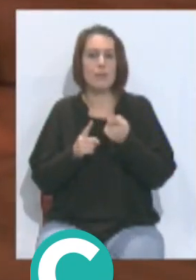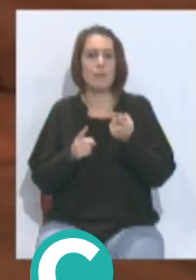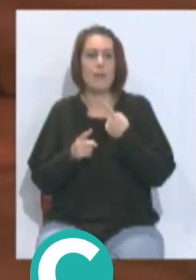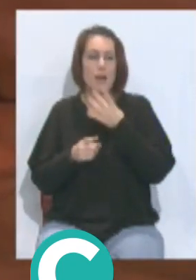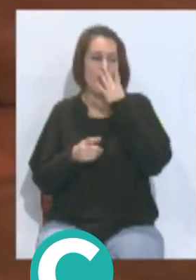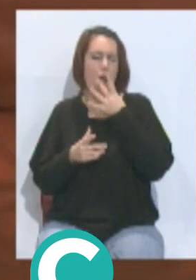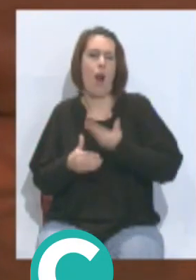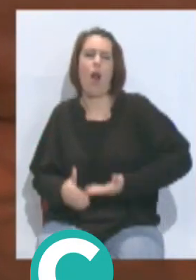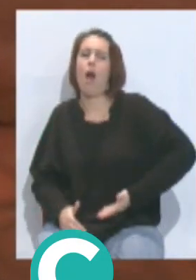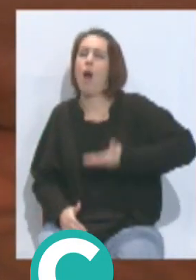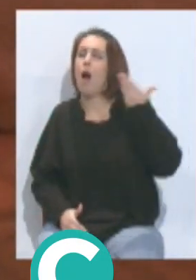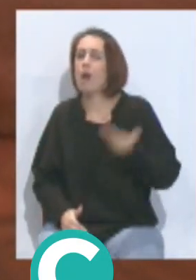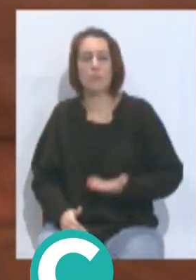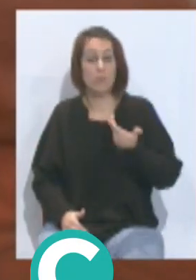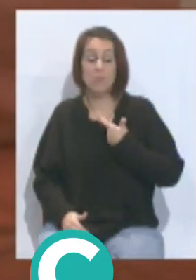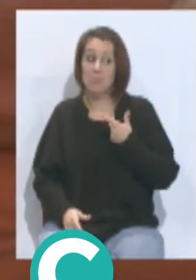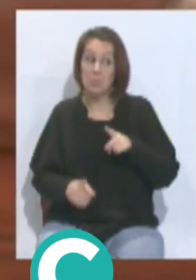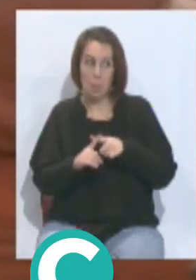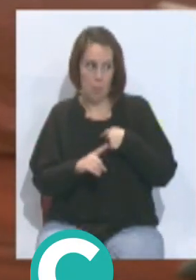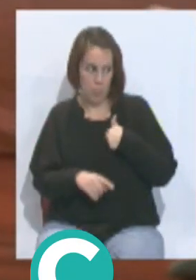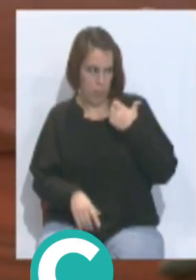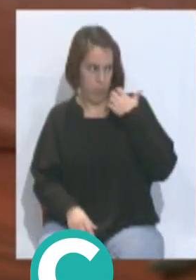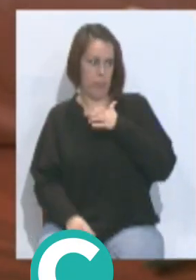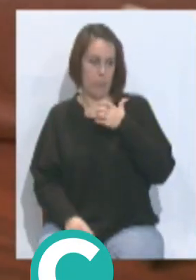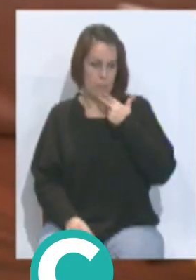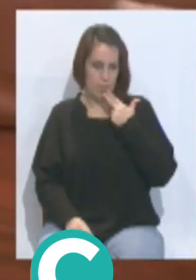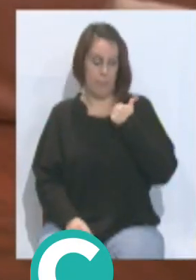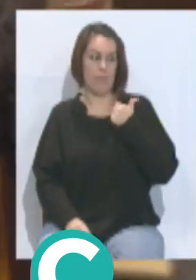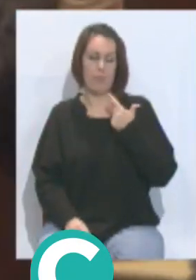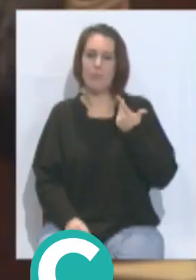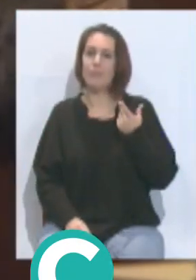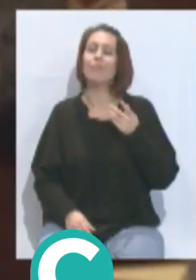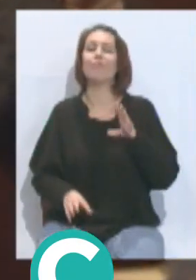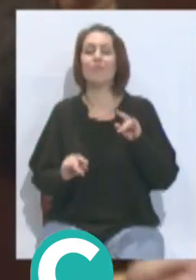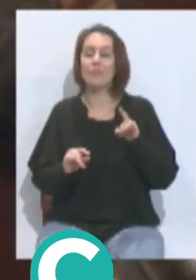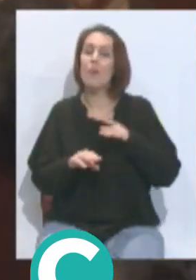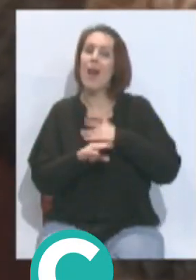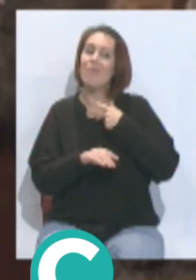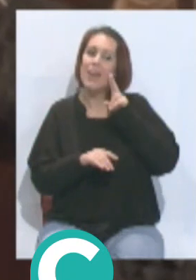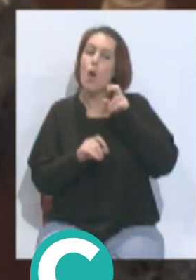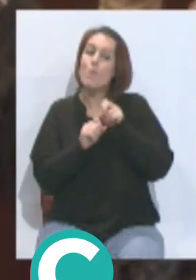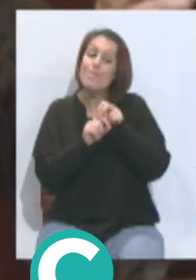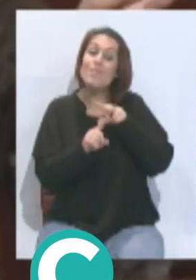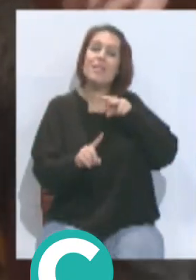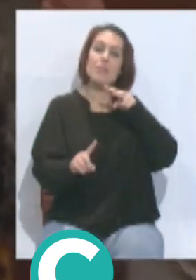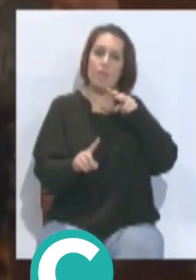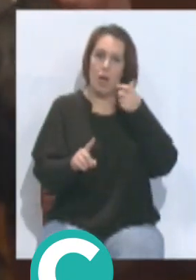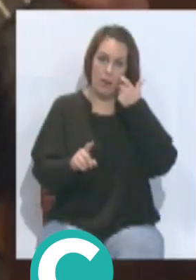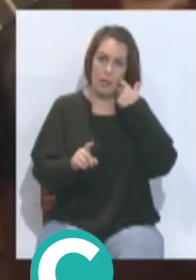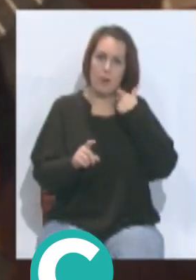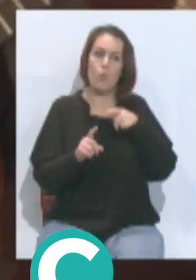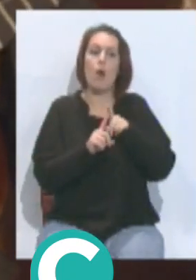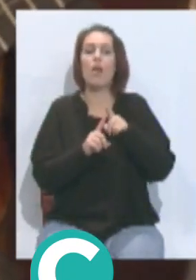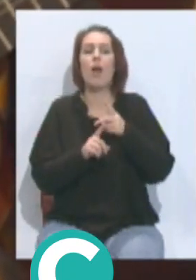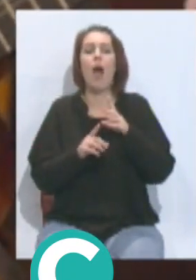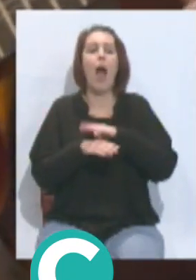lo grande que es, ¿no?, su verdadera dimensión. Eso es, por eso también por lo cotidiano. Tiene que servir para verlo con perspectiva, que no veamos que esto simplemente son cosas de